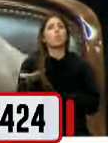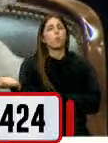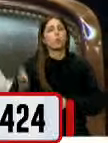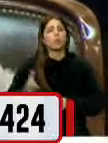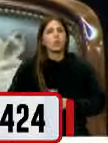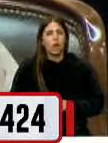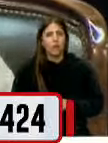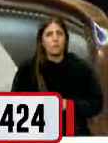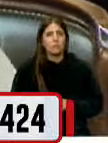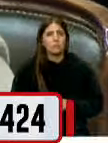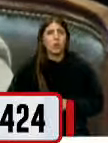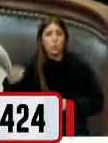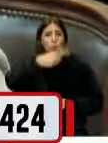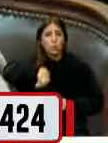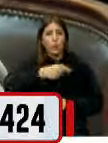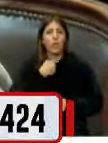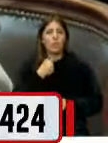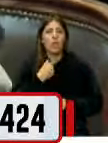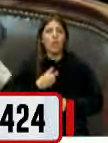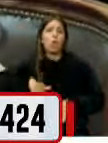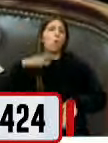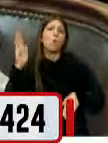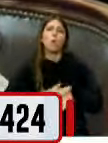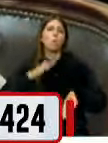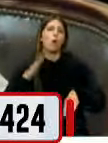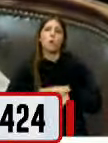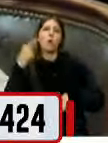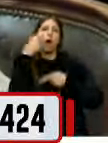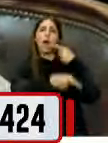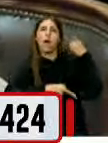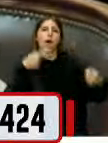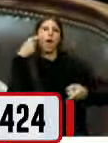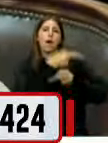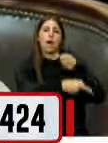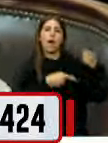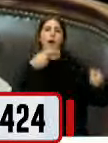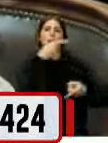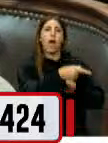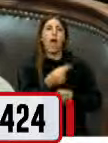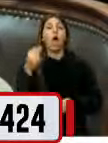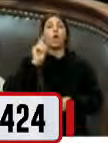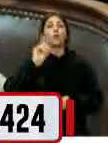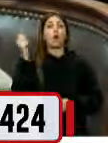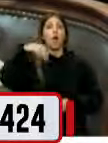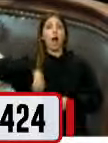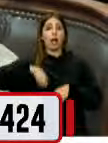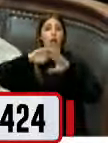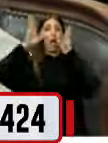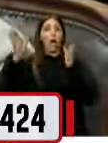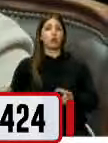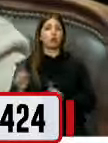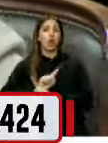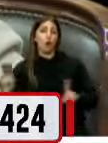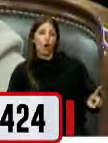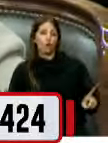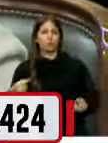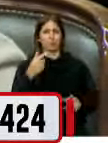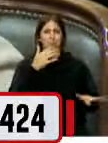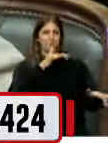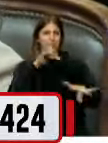es la gran preocupación, ¿no? Y de lo que venimos hablando desde que empezamos. Recordemos el programa. Estaba la carpa de los jubilados, claro, también